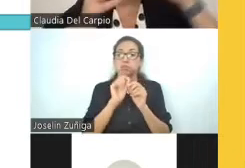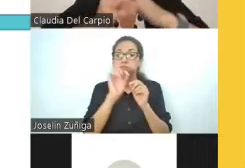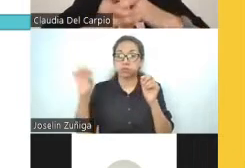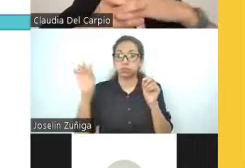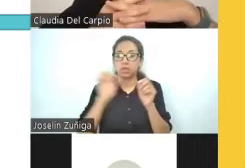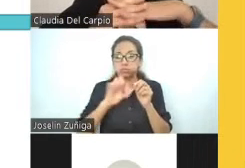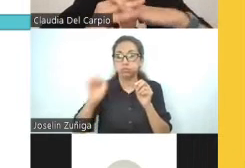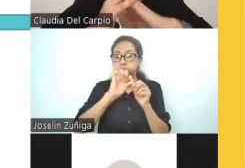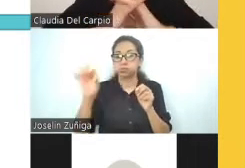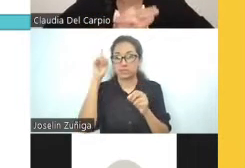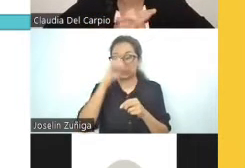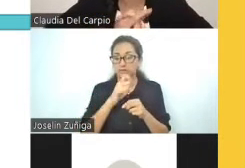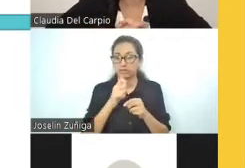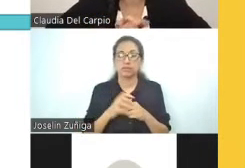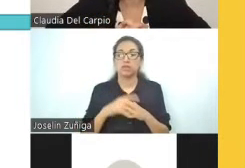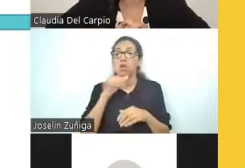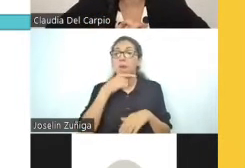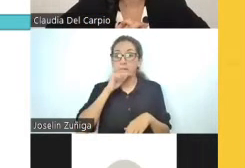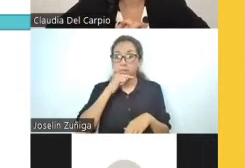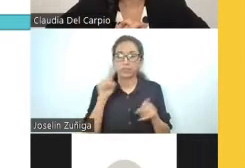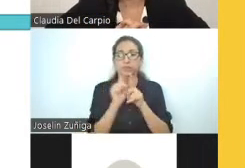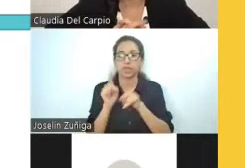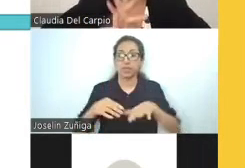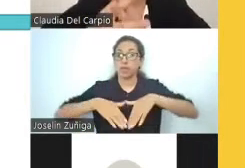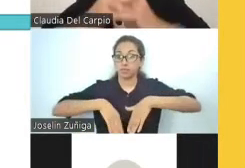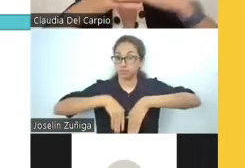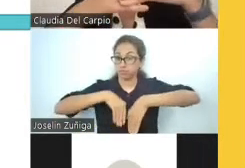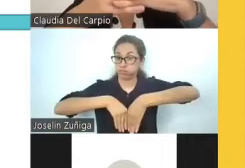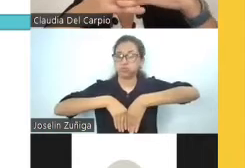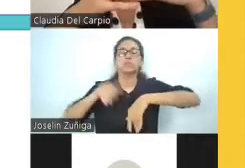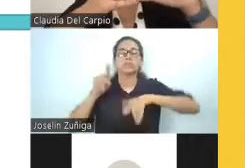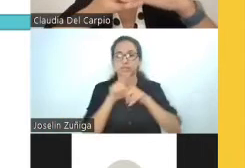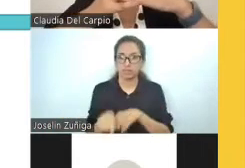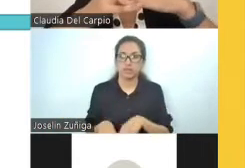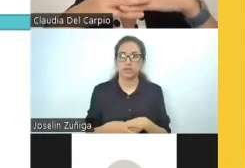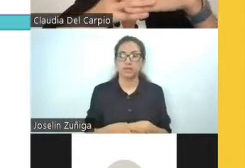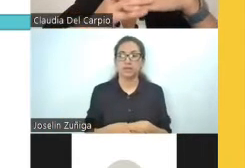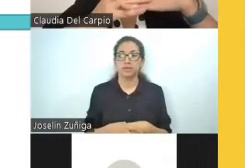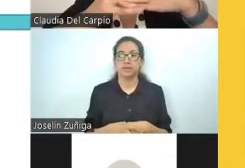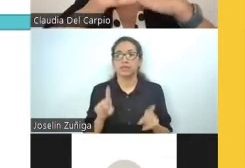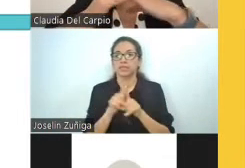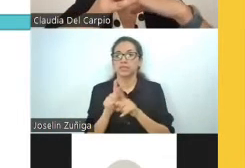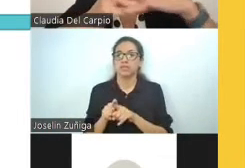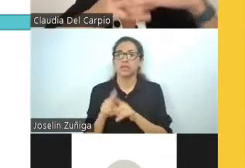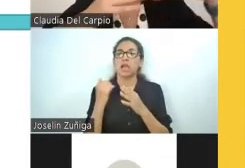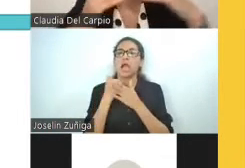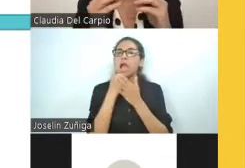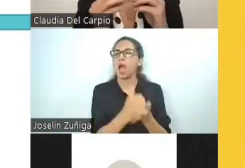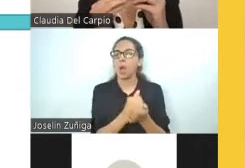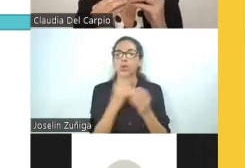hay una función de regular la temperatura en esa zona. Y además sirve como